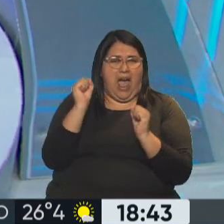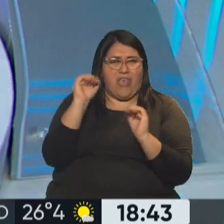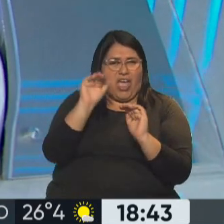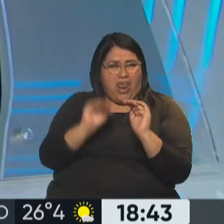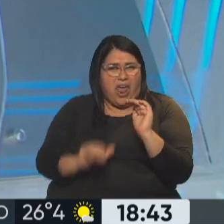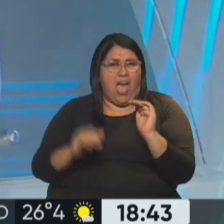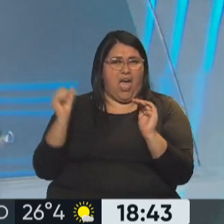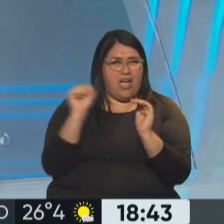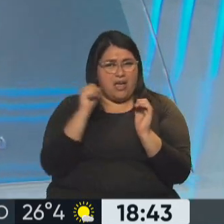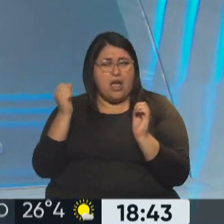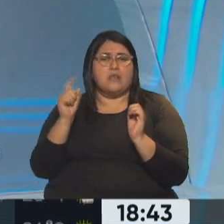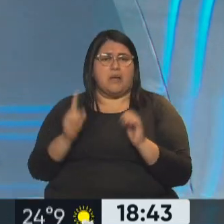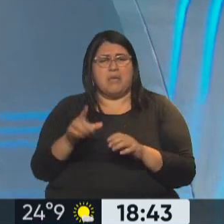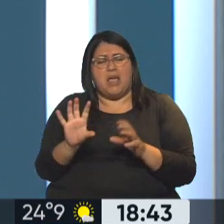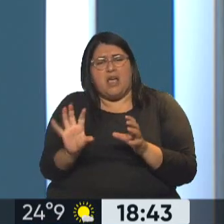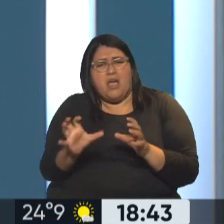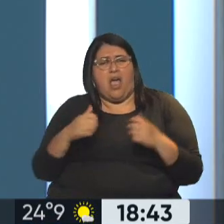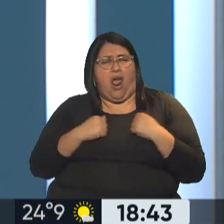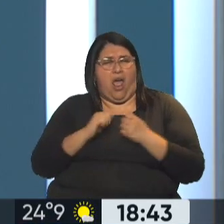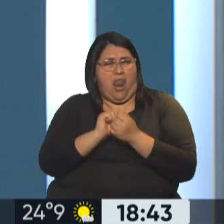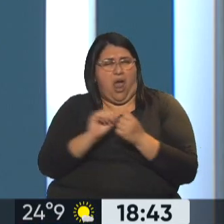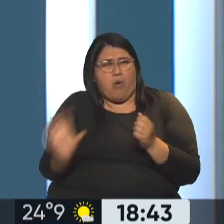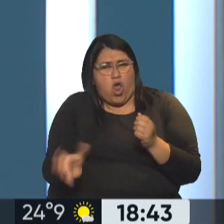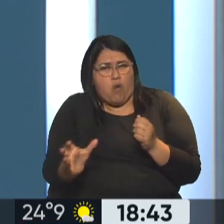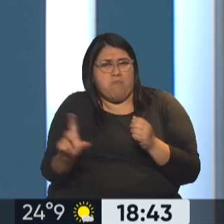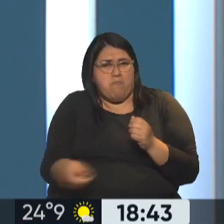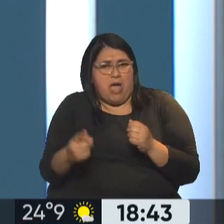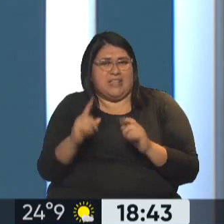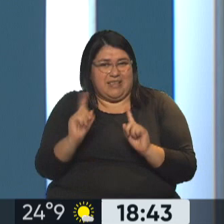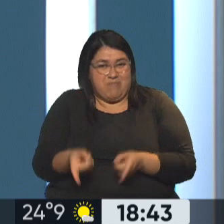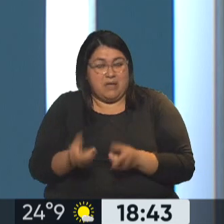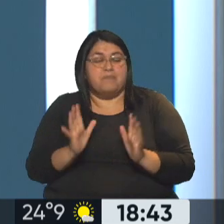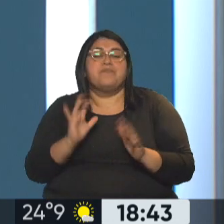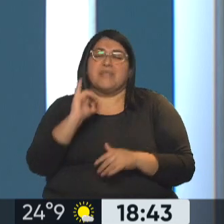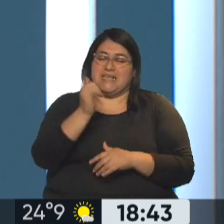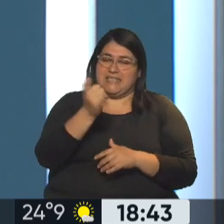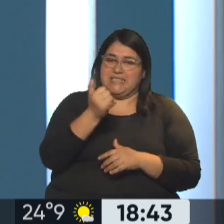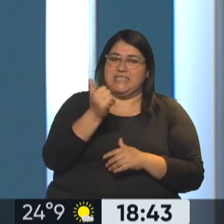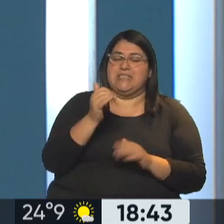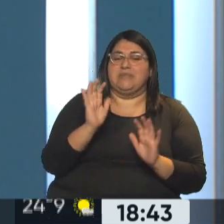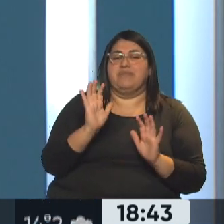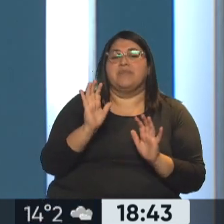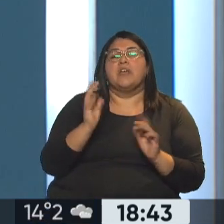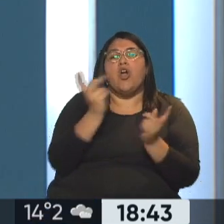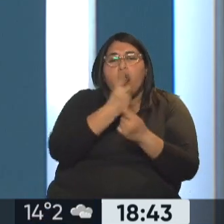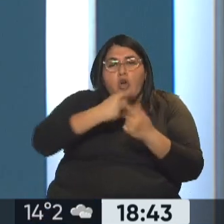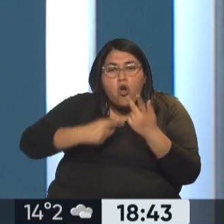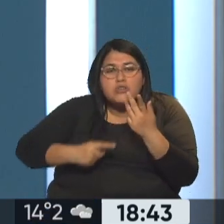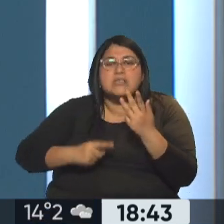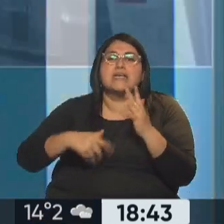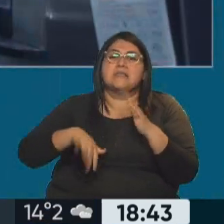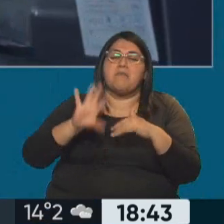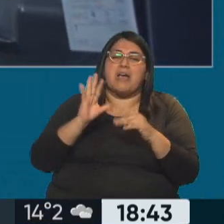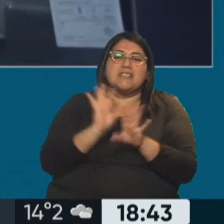casas necesitan cambiarlos, ¿no? Sí, a ver, y estamos también, en la medida contempla que sean electrodomésticos de bajo